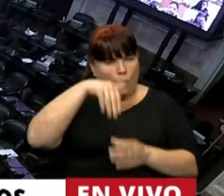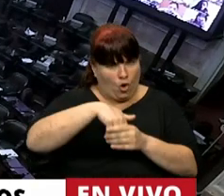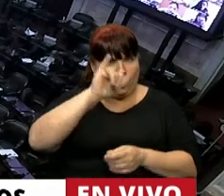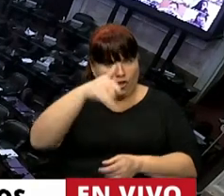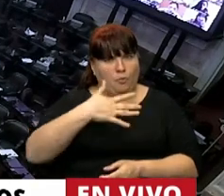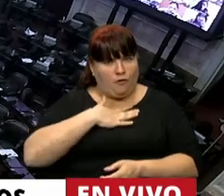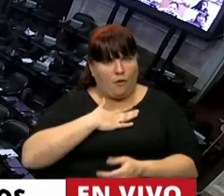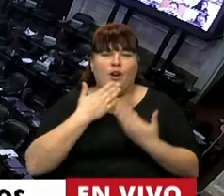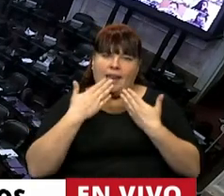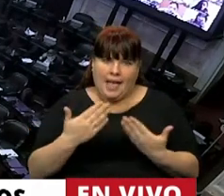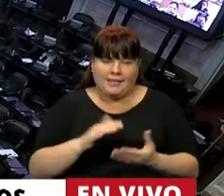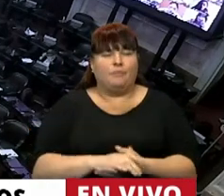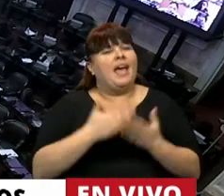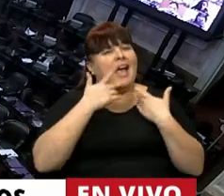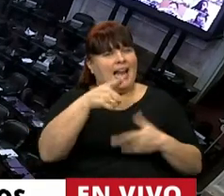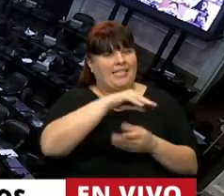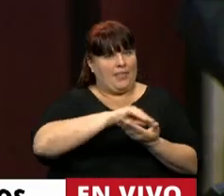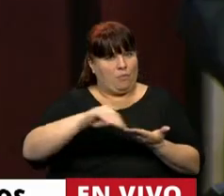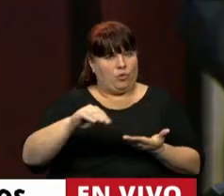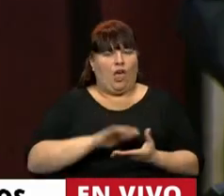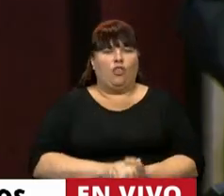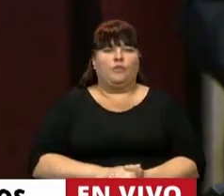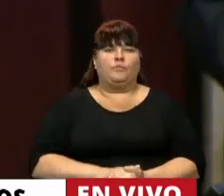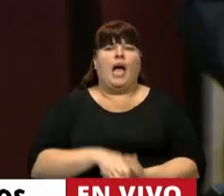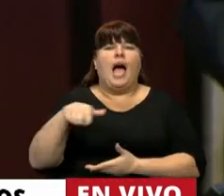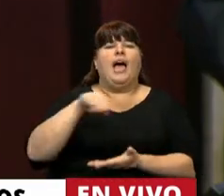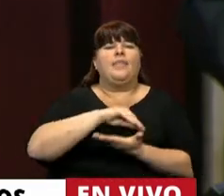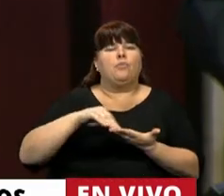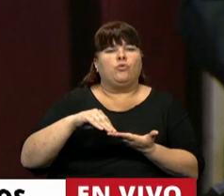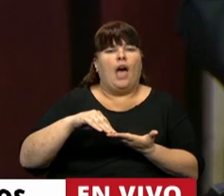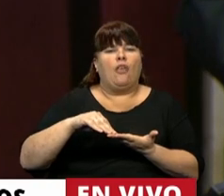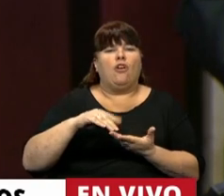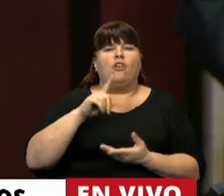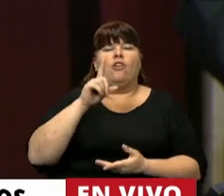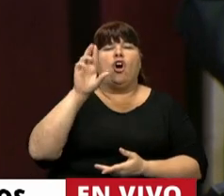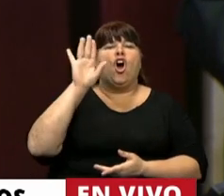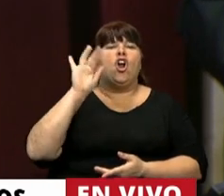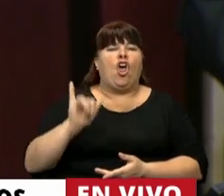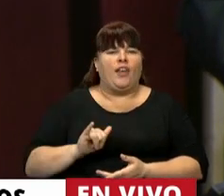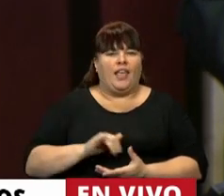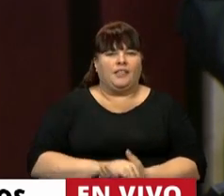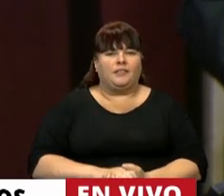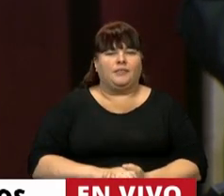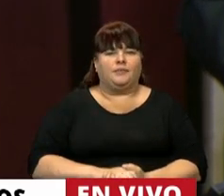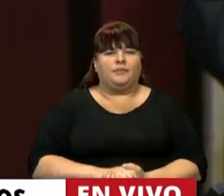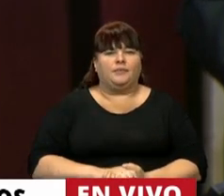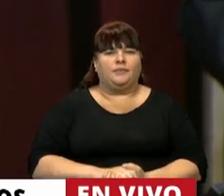Afirmativo, por favor, gracias. Gracias, diputado Quetglas. Diputado Alejandro Topo Rodríguez.